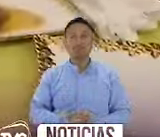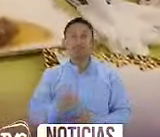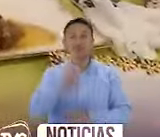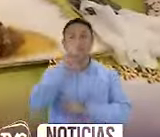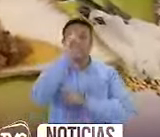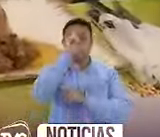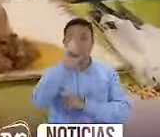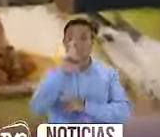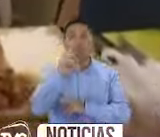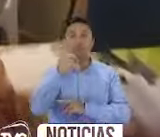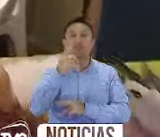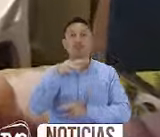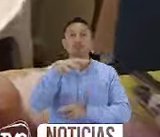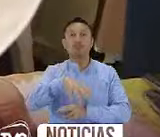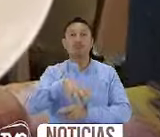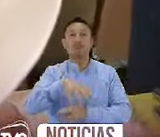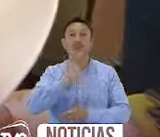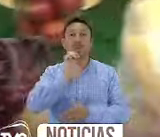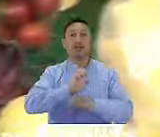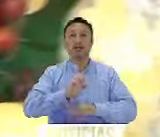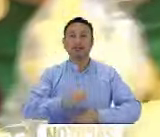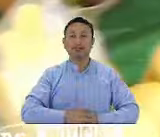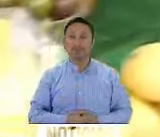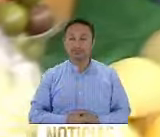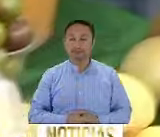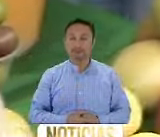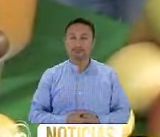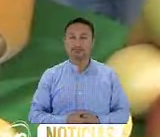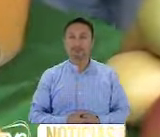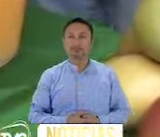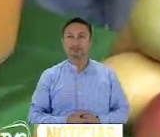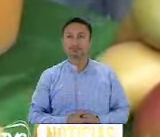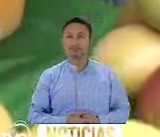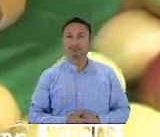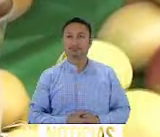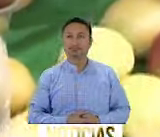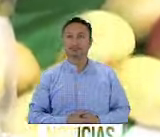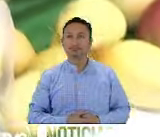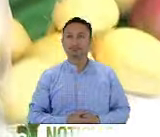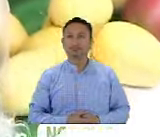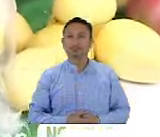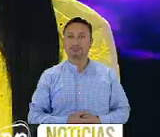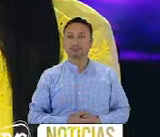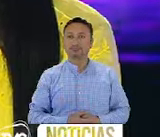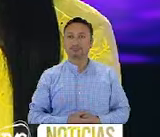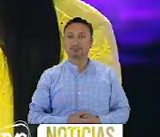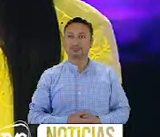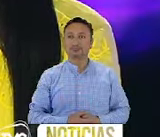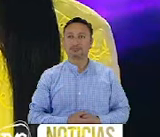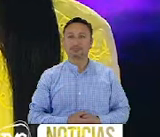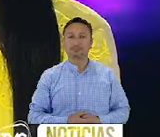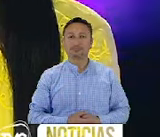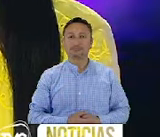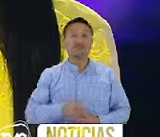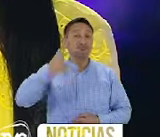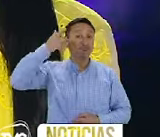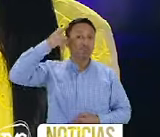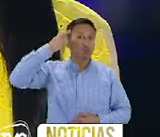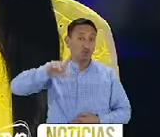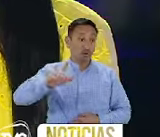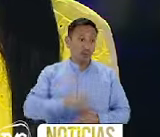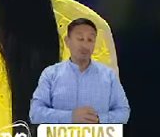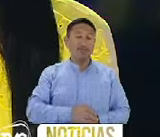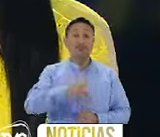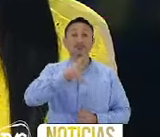del Ecuador. Informó Daniel Lalama. Loja celebra 204 años